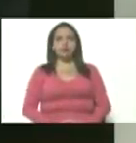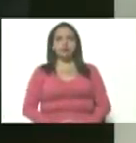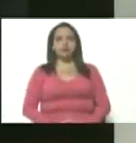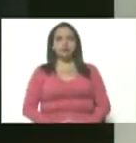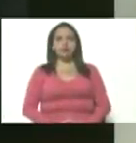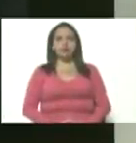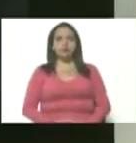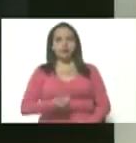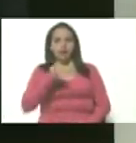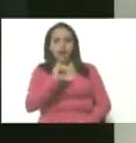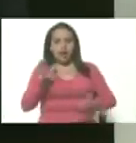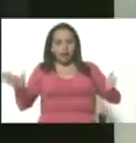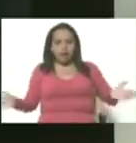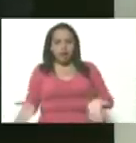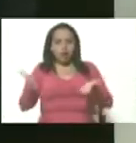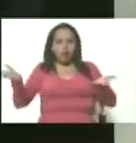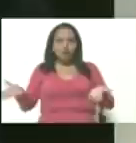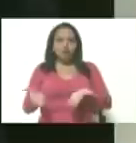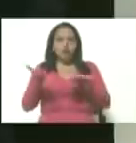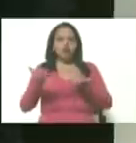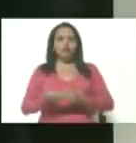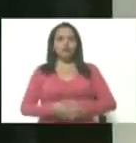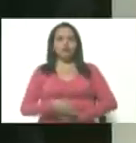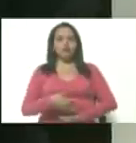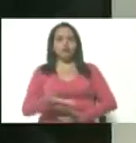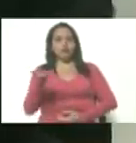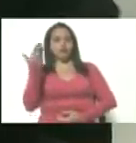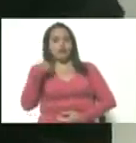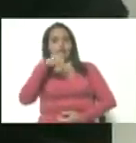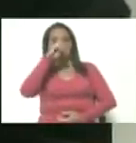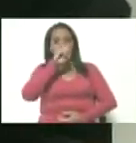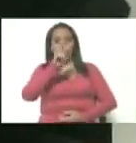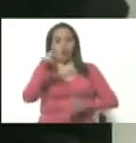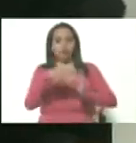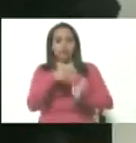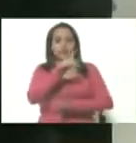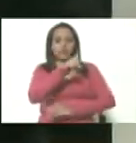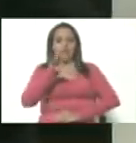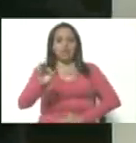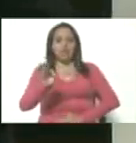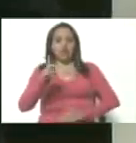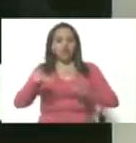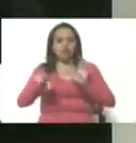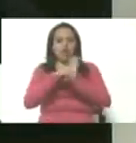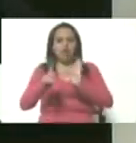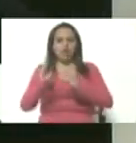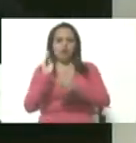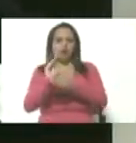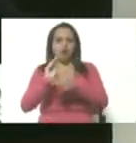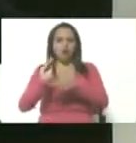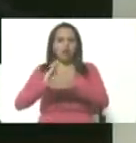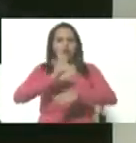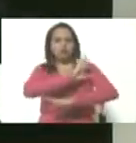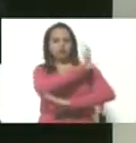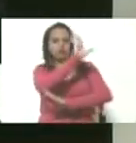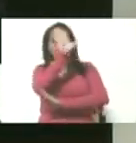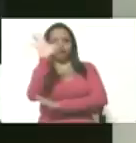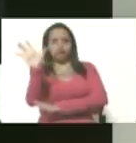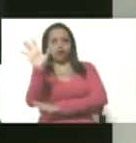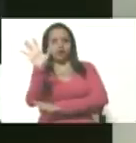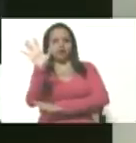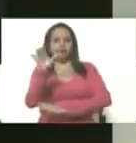ha impulsado desde el 2013 una ley para la protección del espacio aéreo.